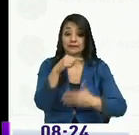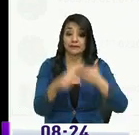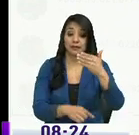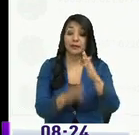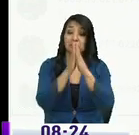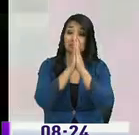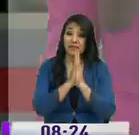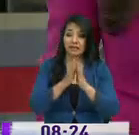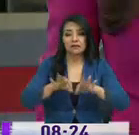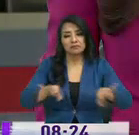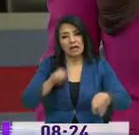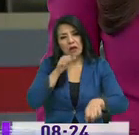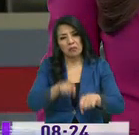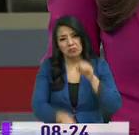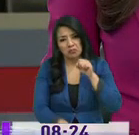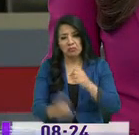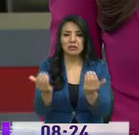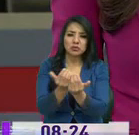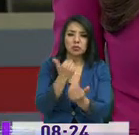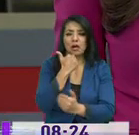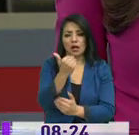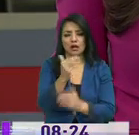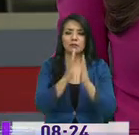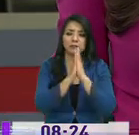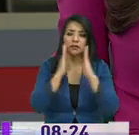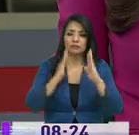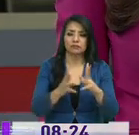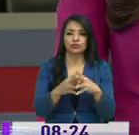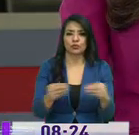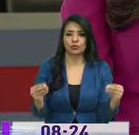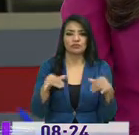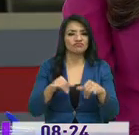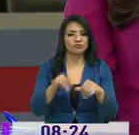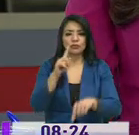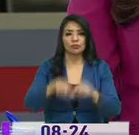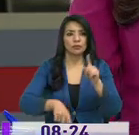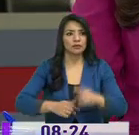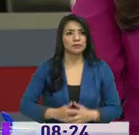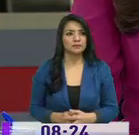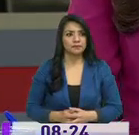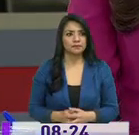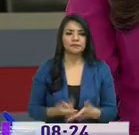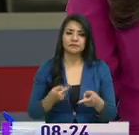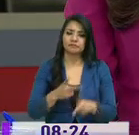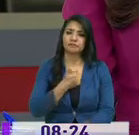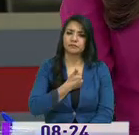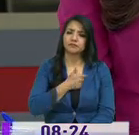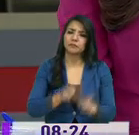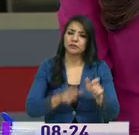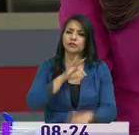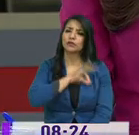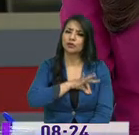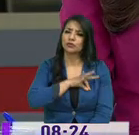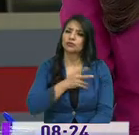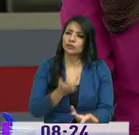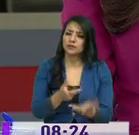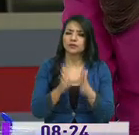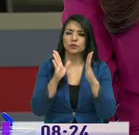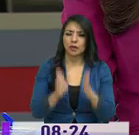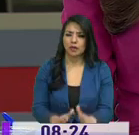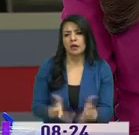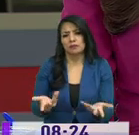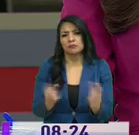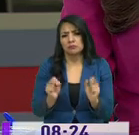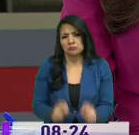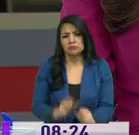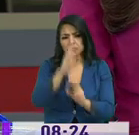nuestro noticiero para que por favor se pueda dar solución. No pueden seguir así y además crear conciencia por parte de nosotros como ciudadanos. No